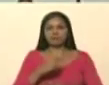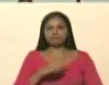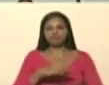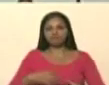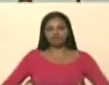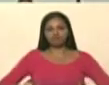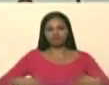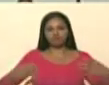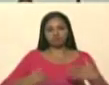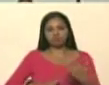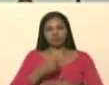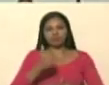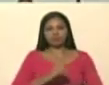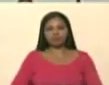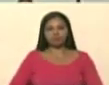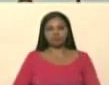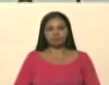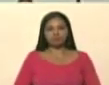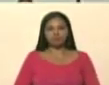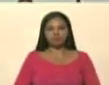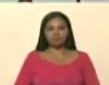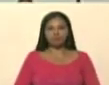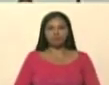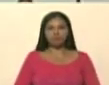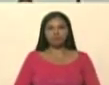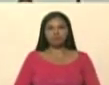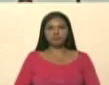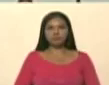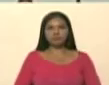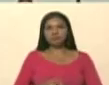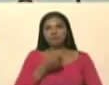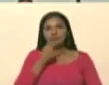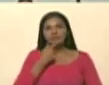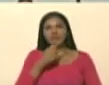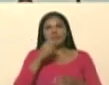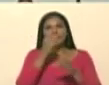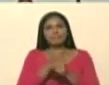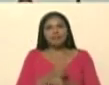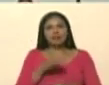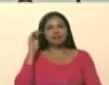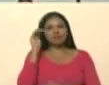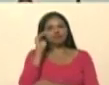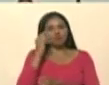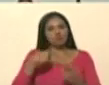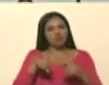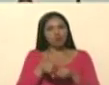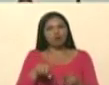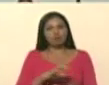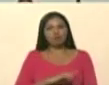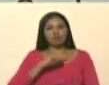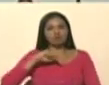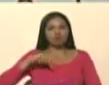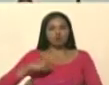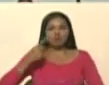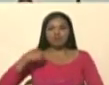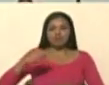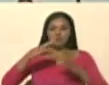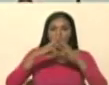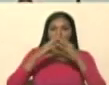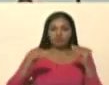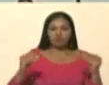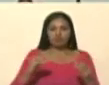producción en expectativas en esperanza de futuro los tenemos todo